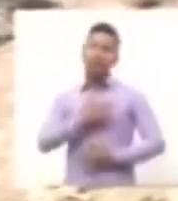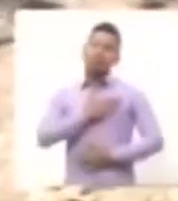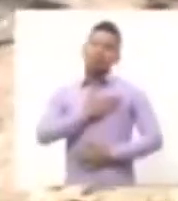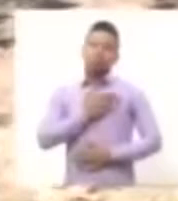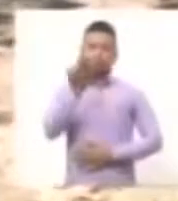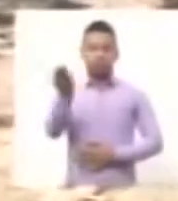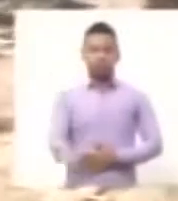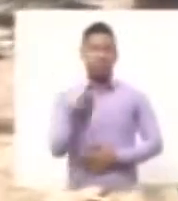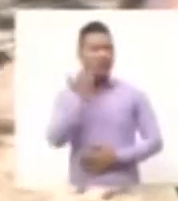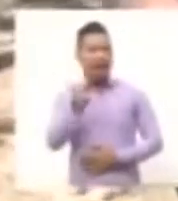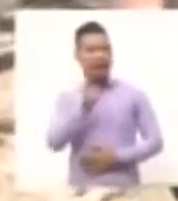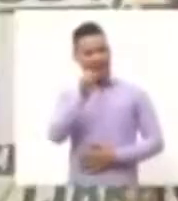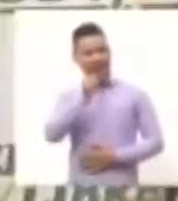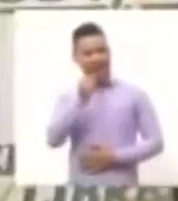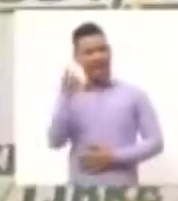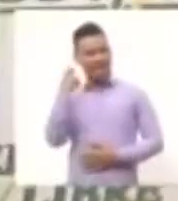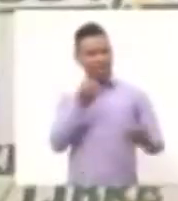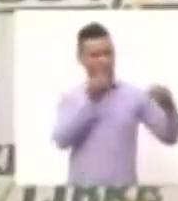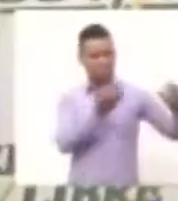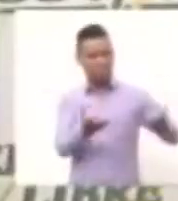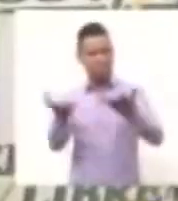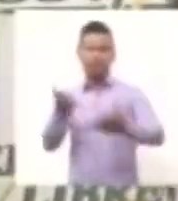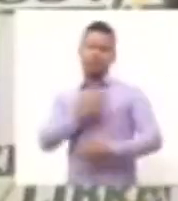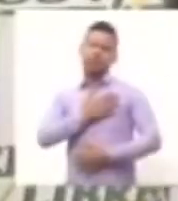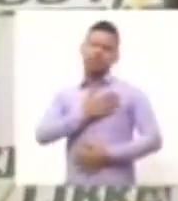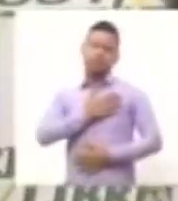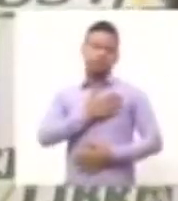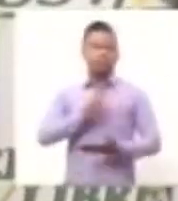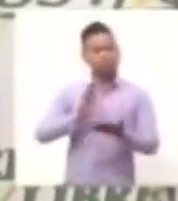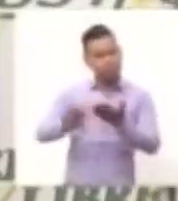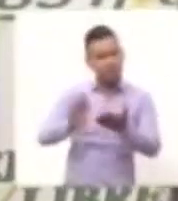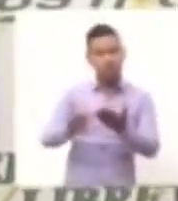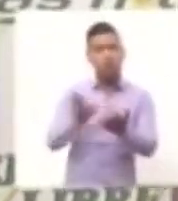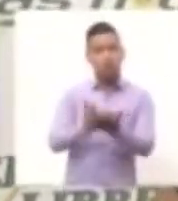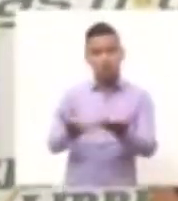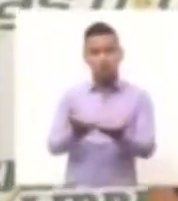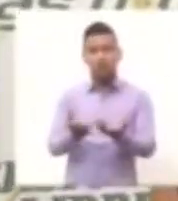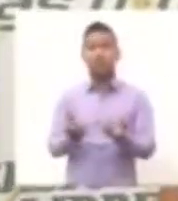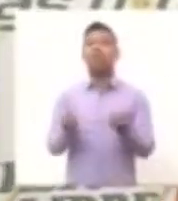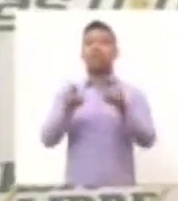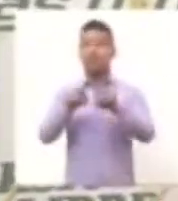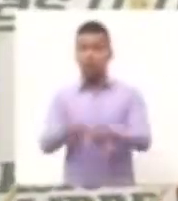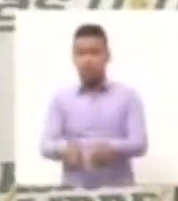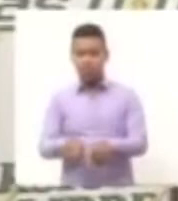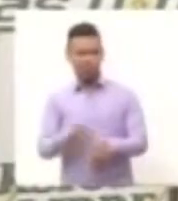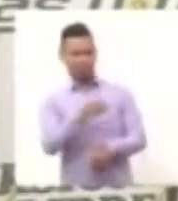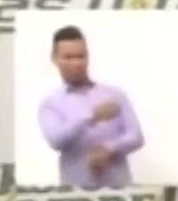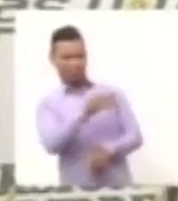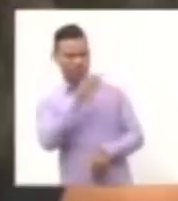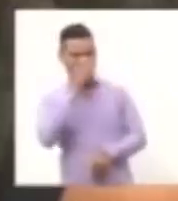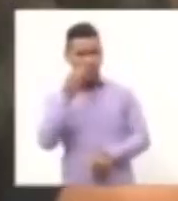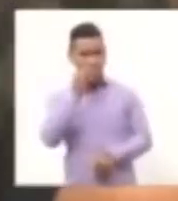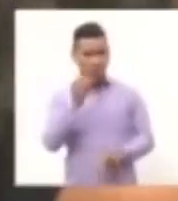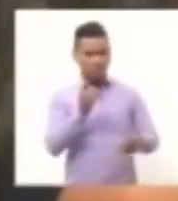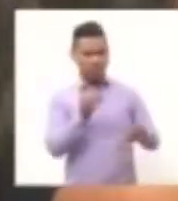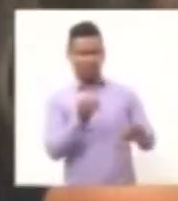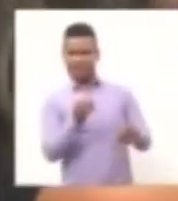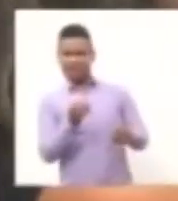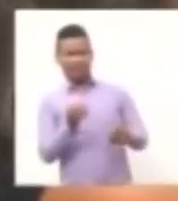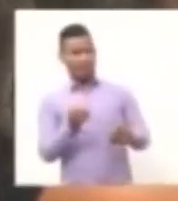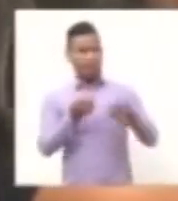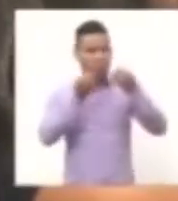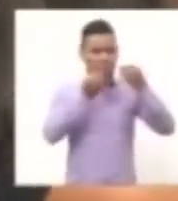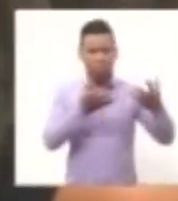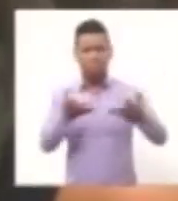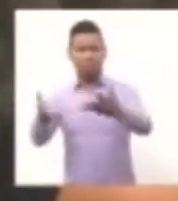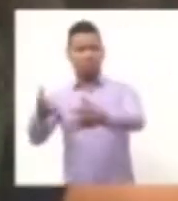medio, defendiendo la libertad de prensa consagrada en la Constitución, al tiempo que rechazaron lo que consideran un lenguaje soez